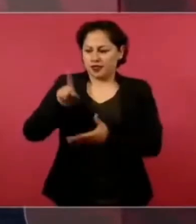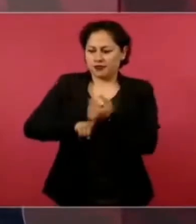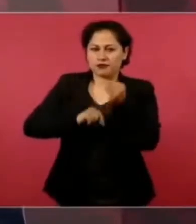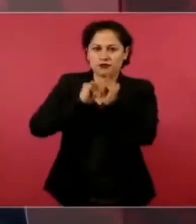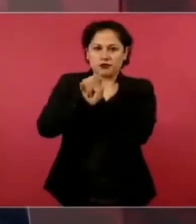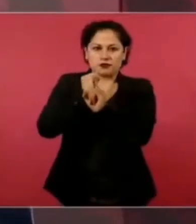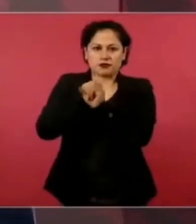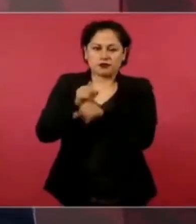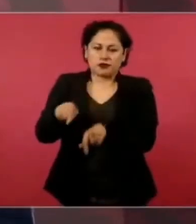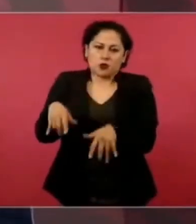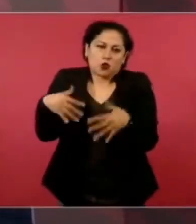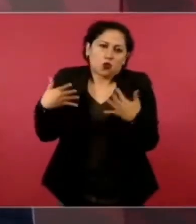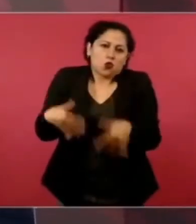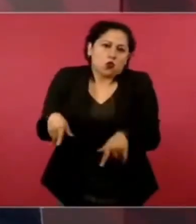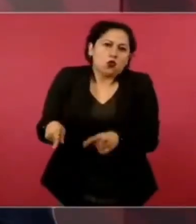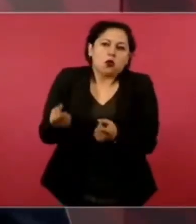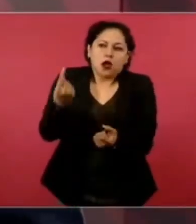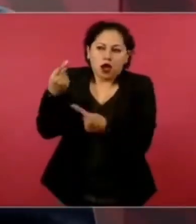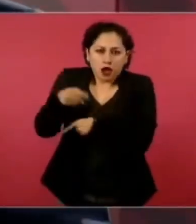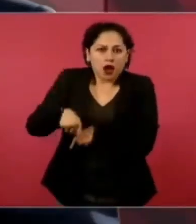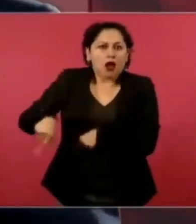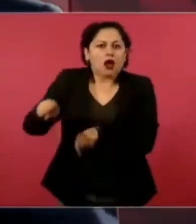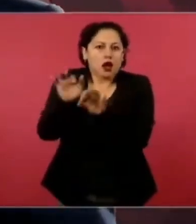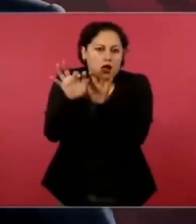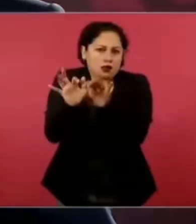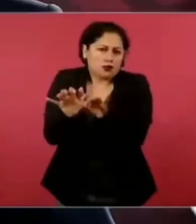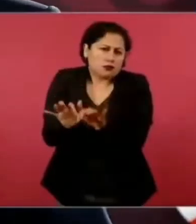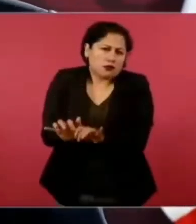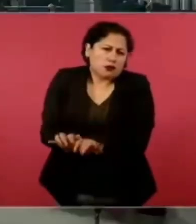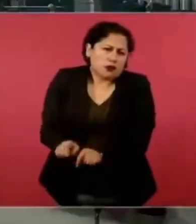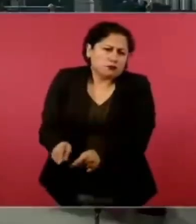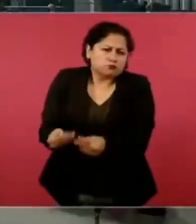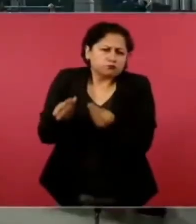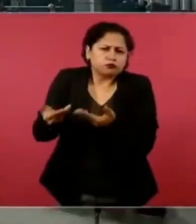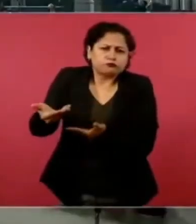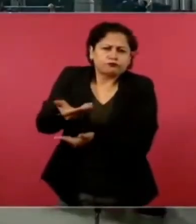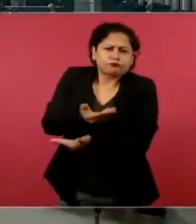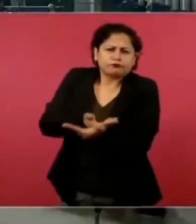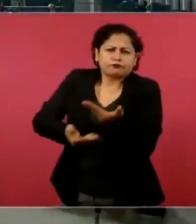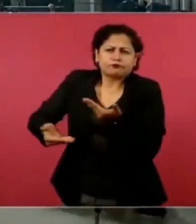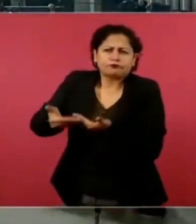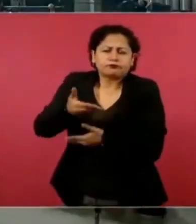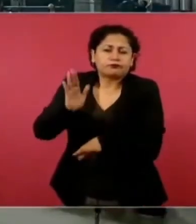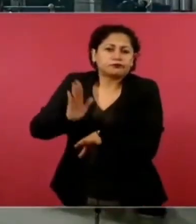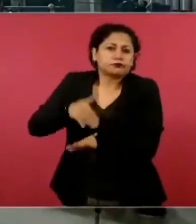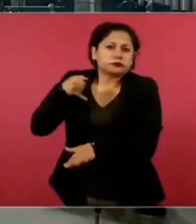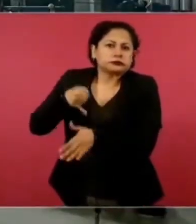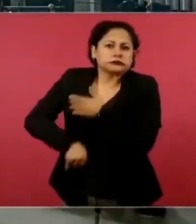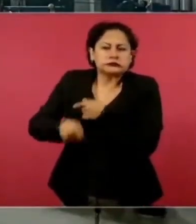análisis en las redes de primer orden.